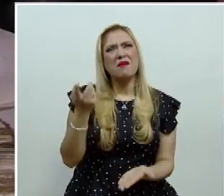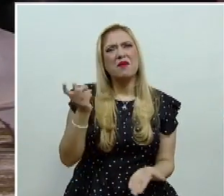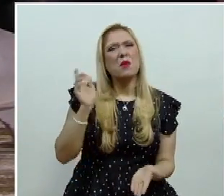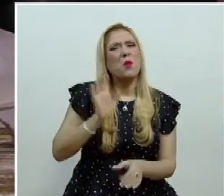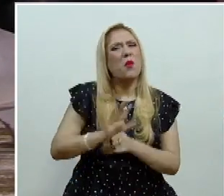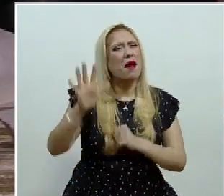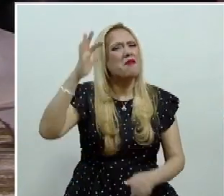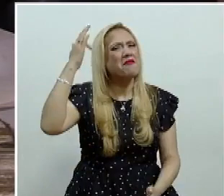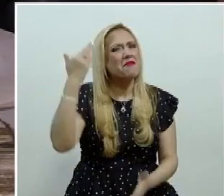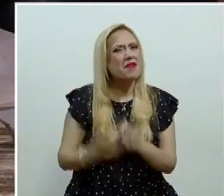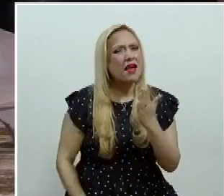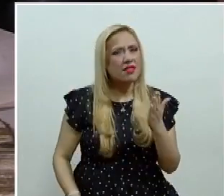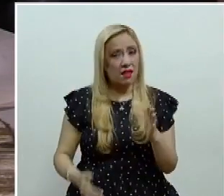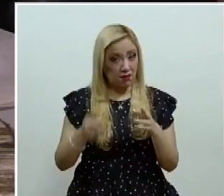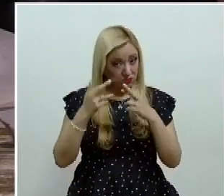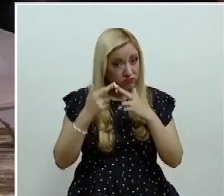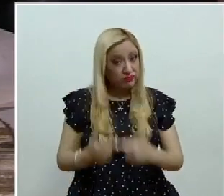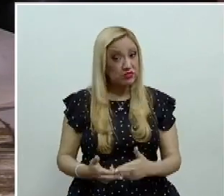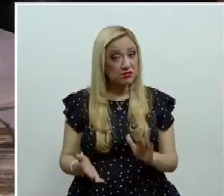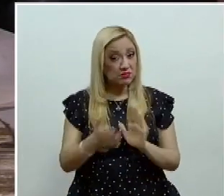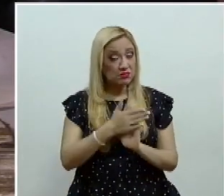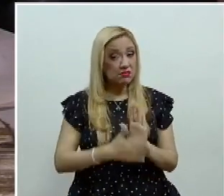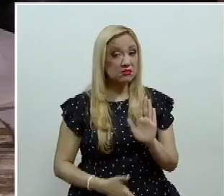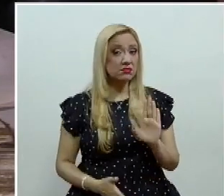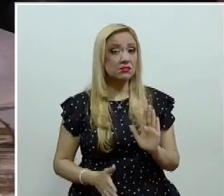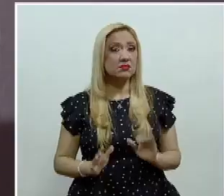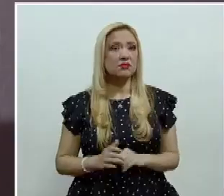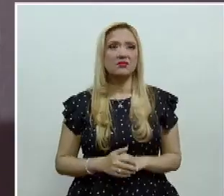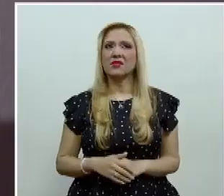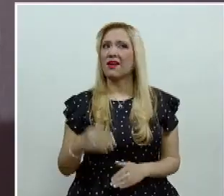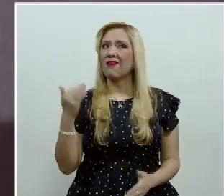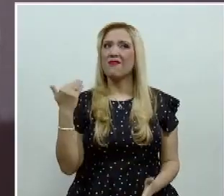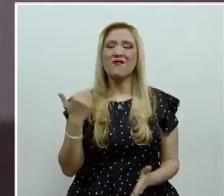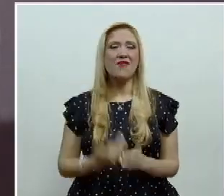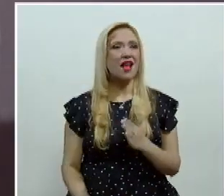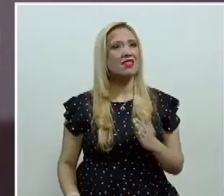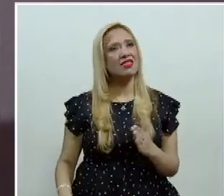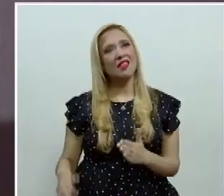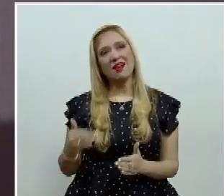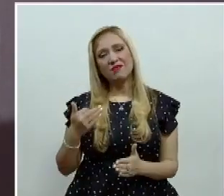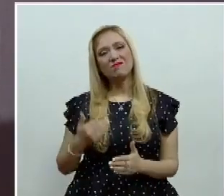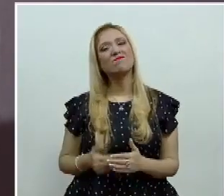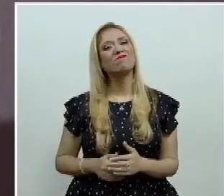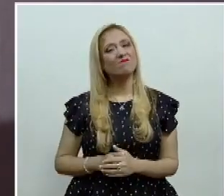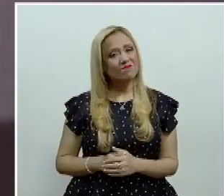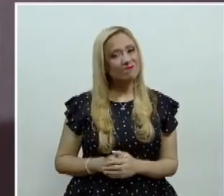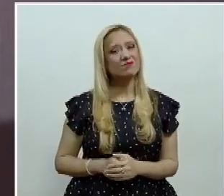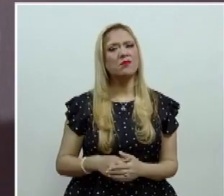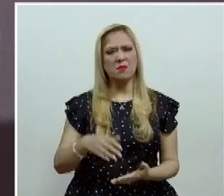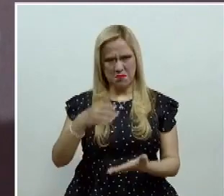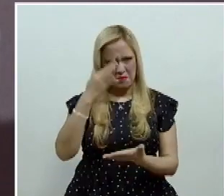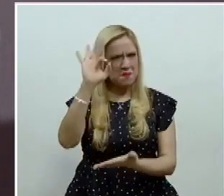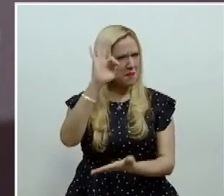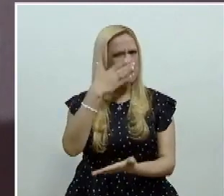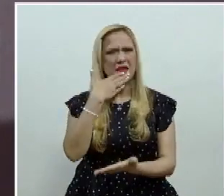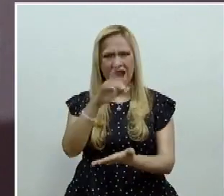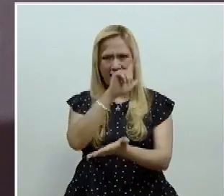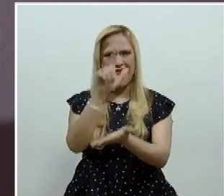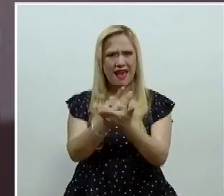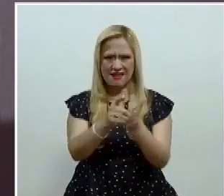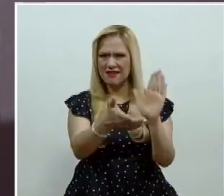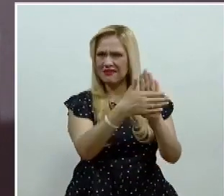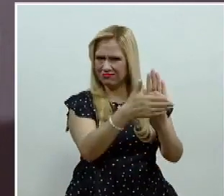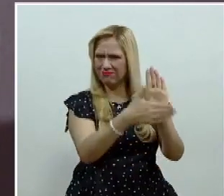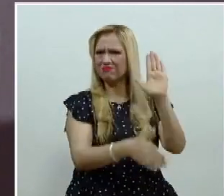dónde deberíamos ir en este tema? Yo creo que hacen falta, Vero. Creo que en el papel está muy bien y creo que en el día a